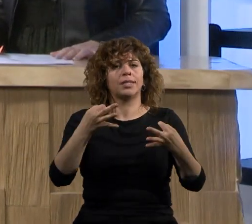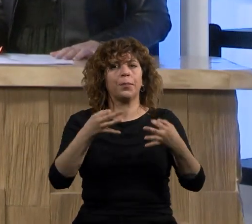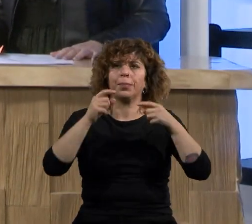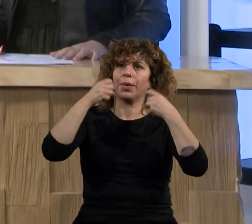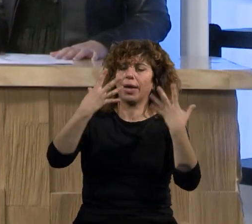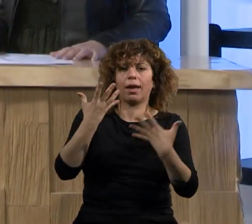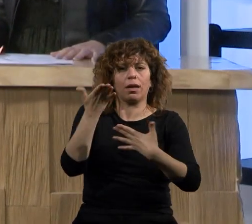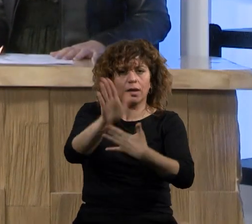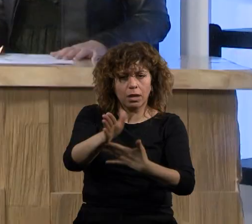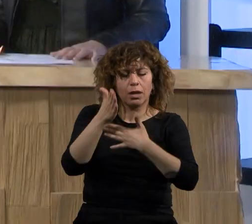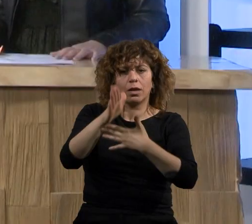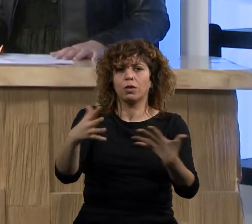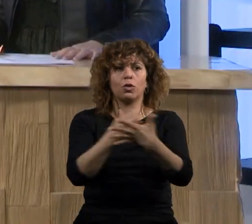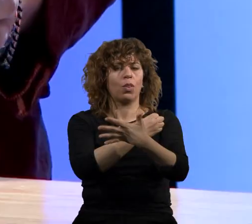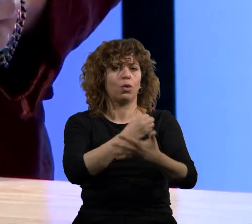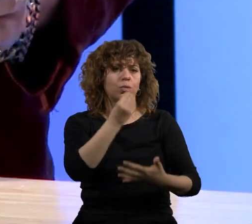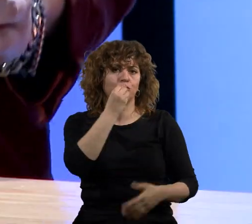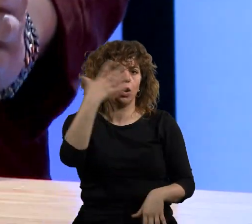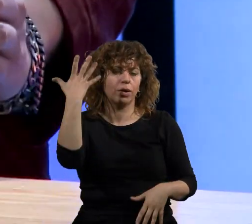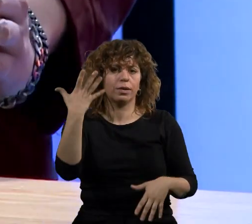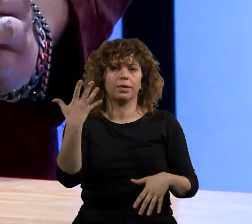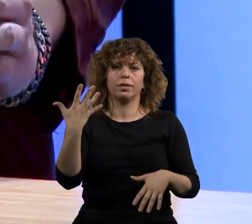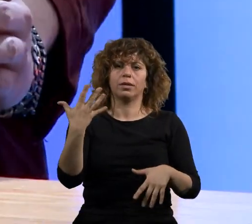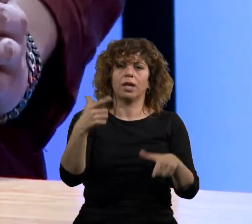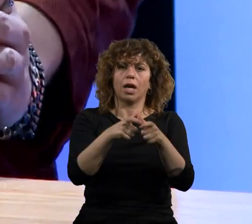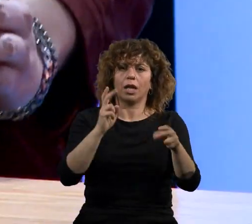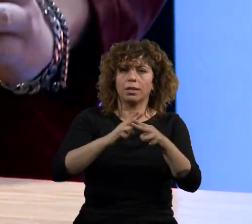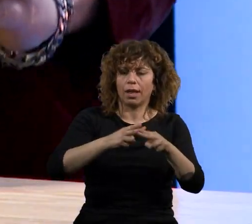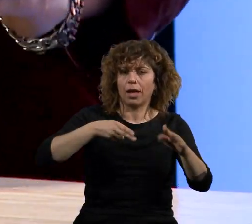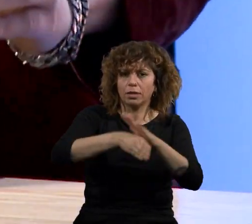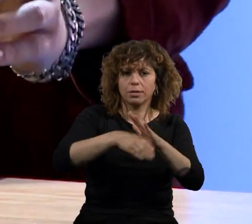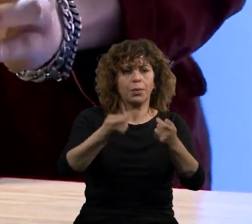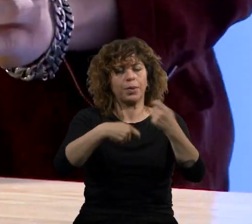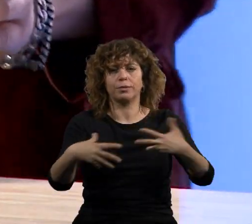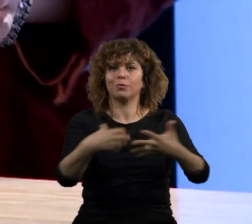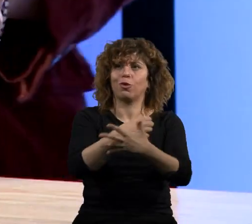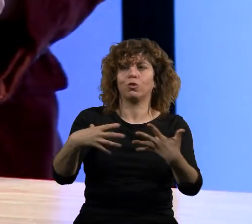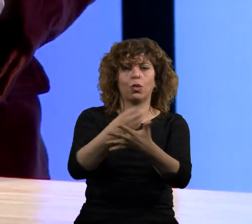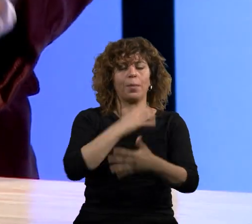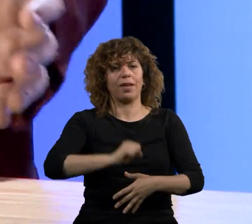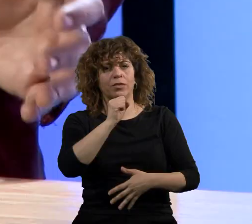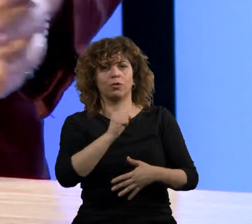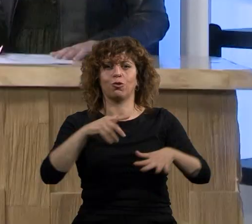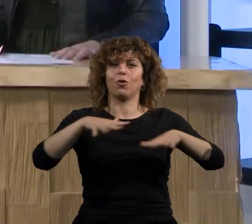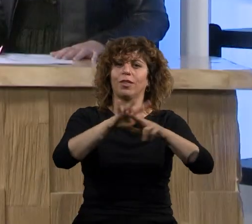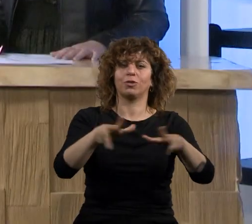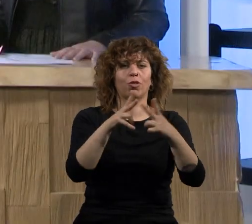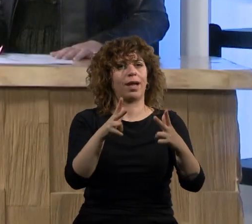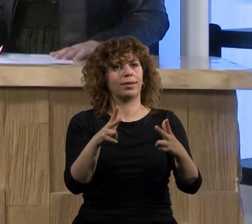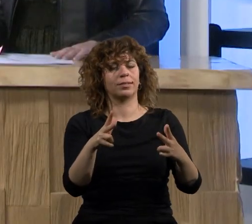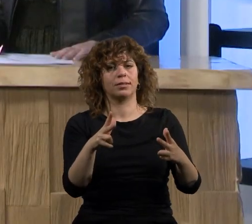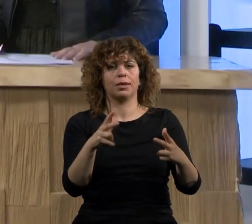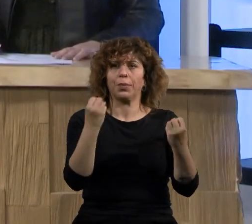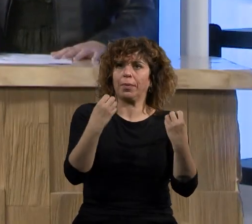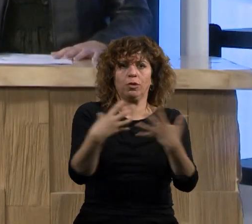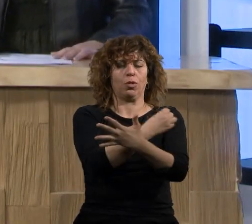muy bien, que todo está genial, que se venden todas las entradas en todas partes y que todo es maravilloso, ¿no? En todas las redes sociales y demás. Pues bueno,